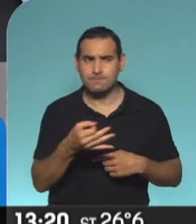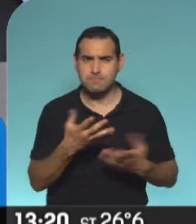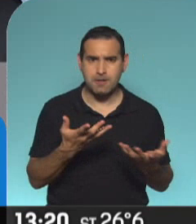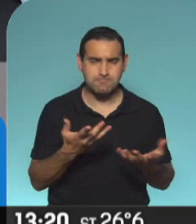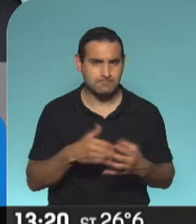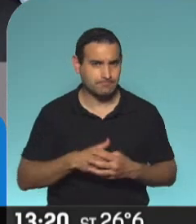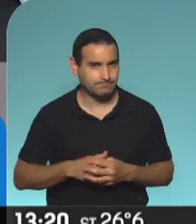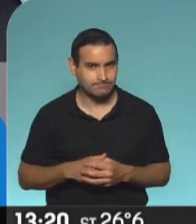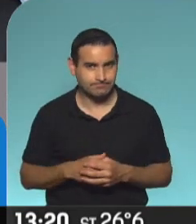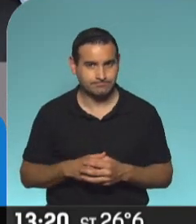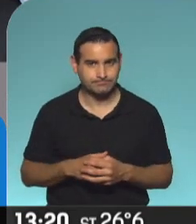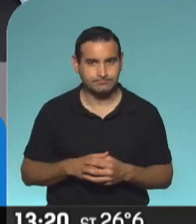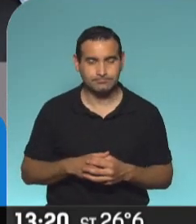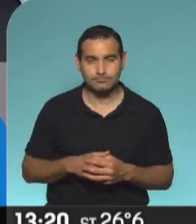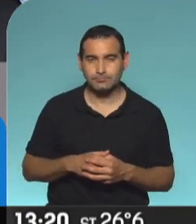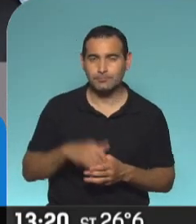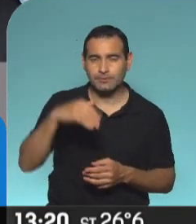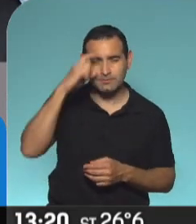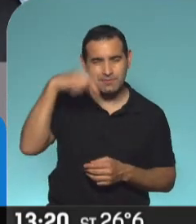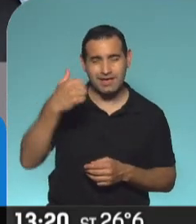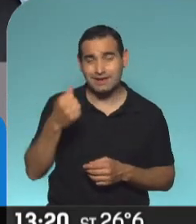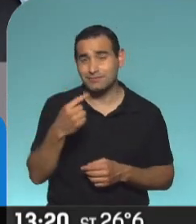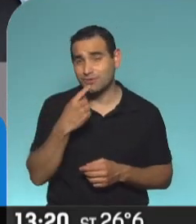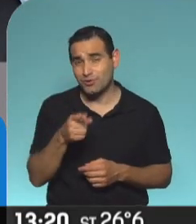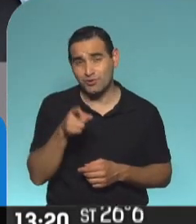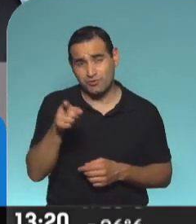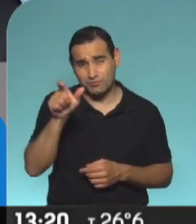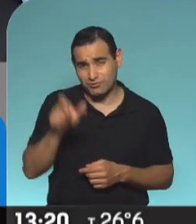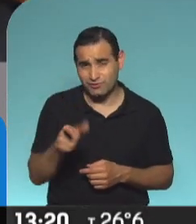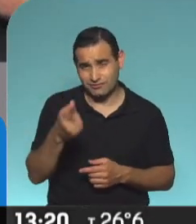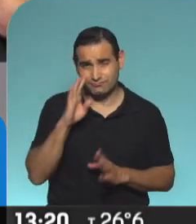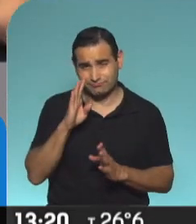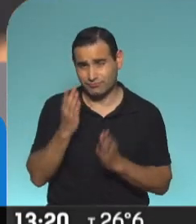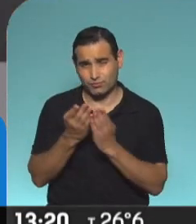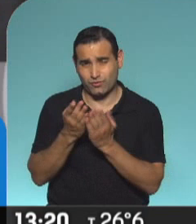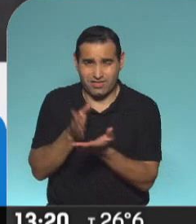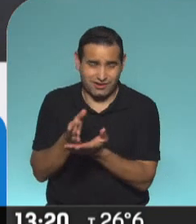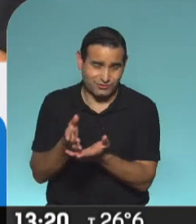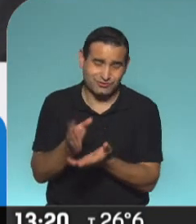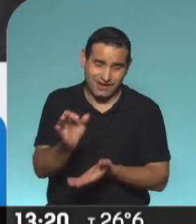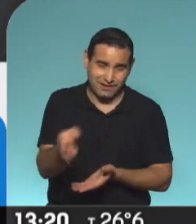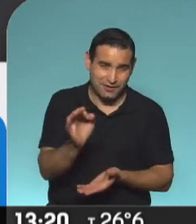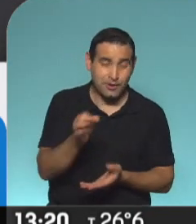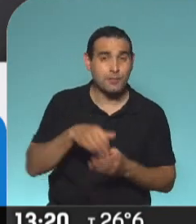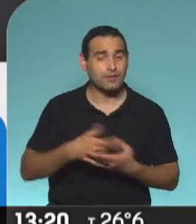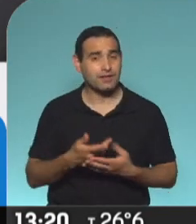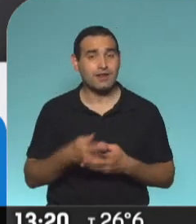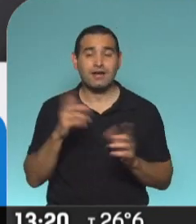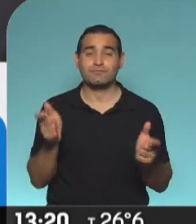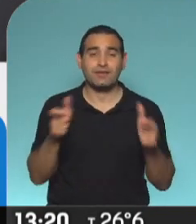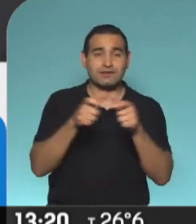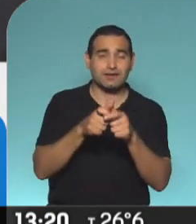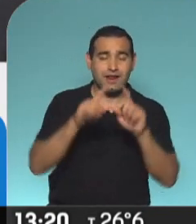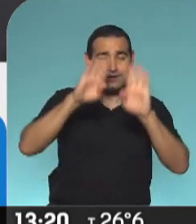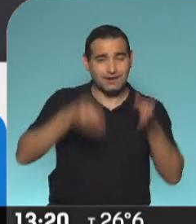merece. Doctor Mena, apelo a usted como hombre de derecho con estas dos preguntas en una. La primera, la Cámara de Casación Penal confirmó